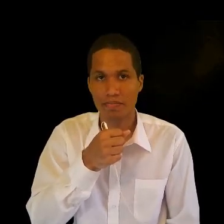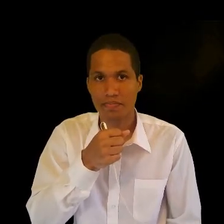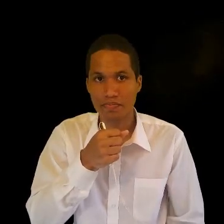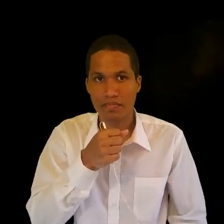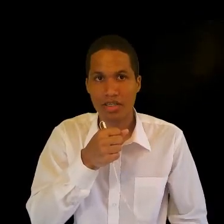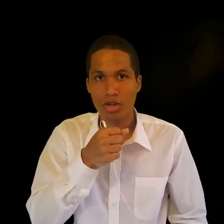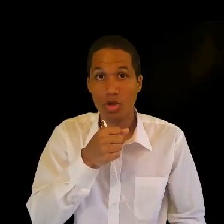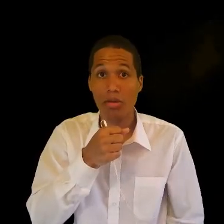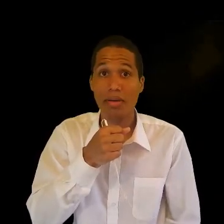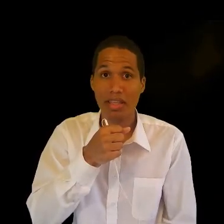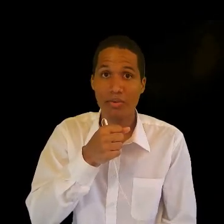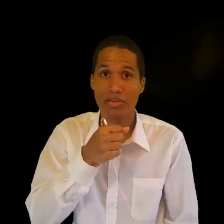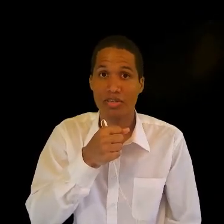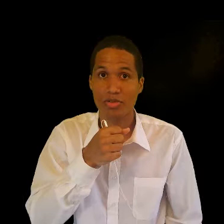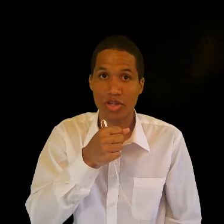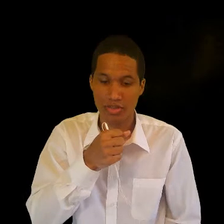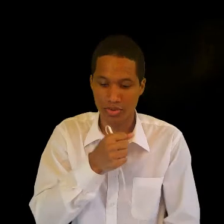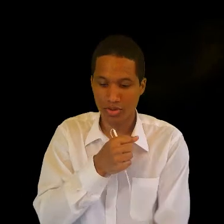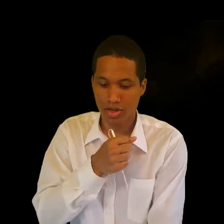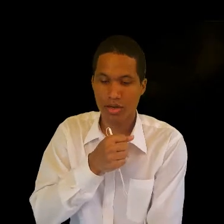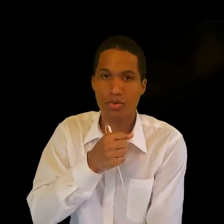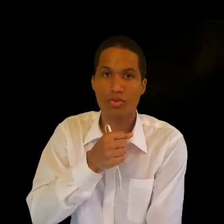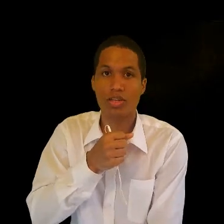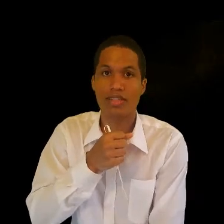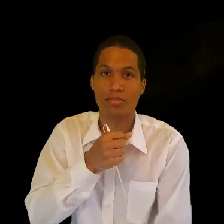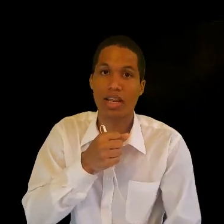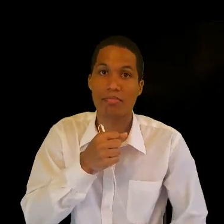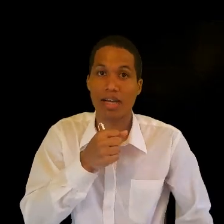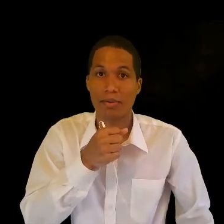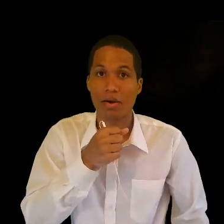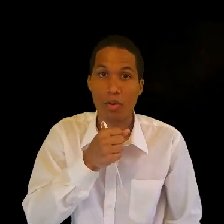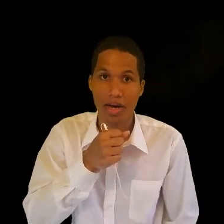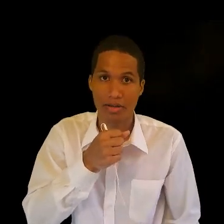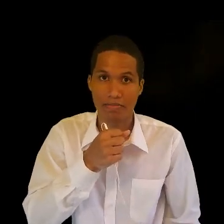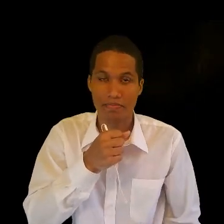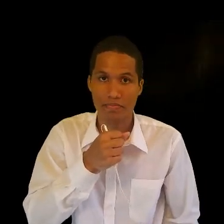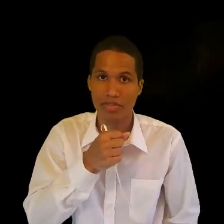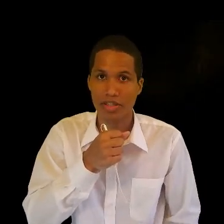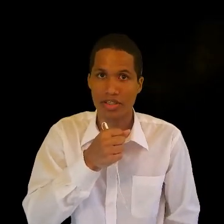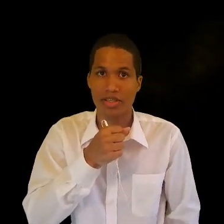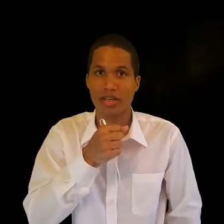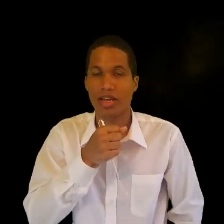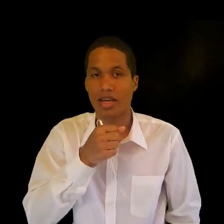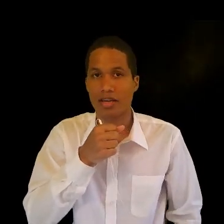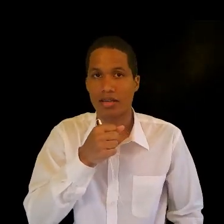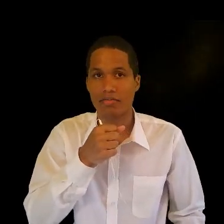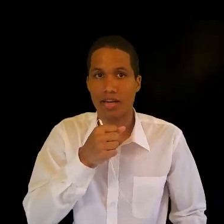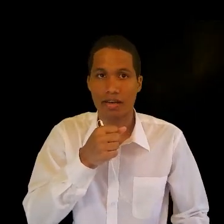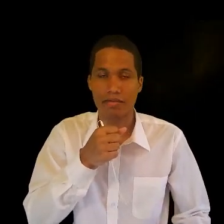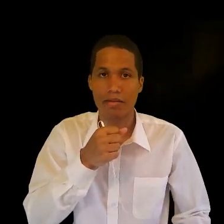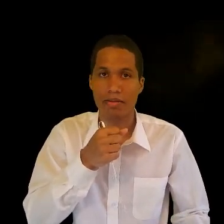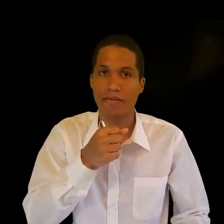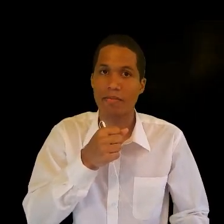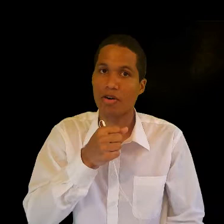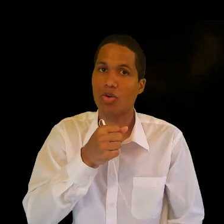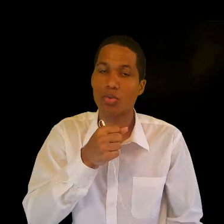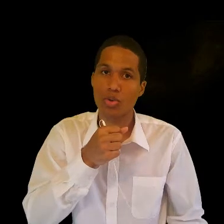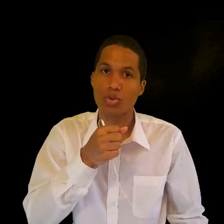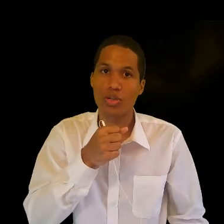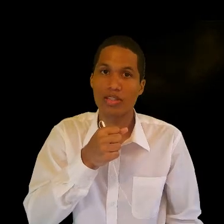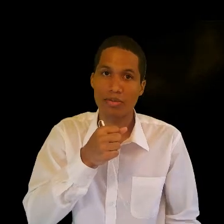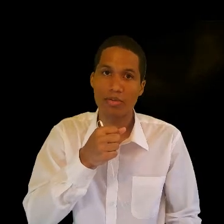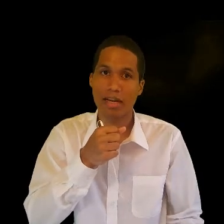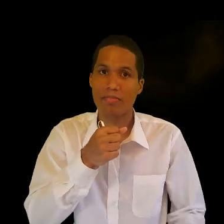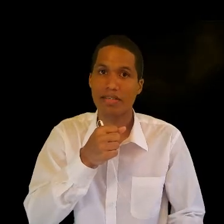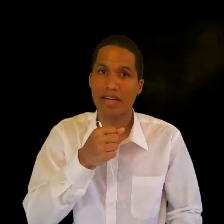momento. Normalmente cuando hacemos esto utilizamos la palabra while y es la palabra más común